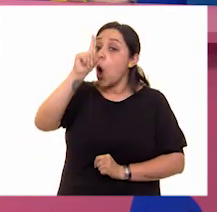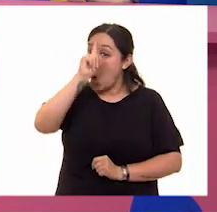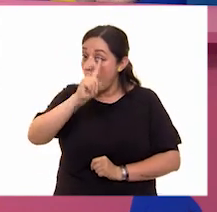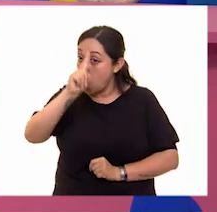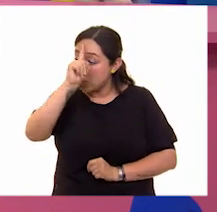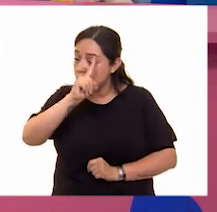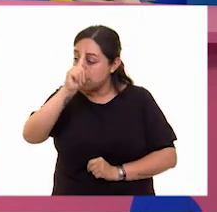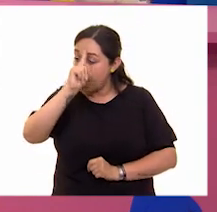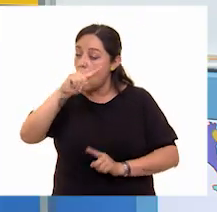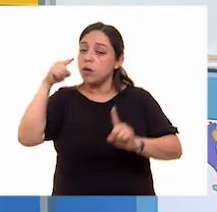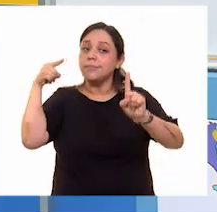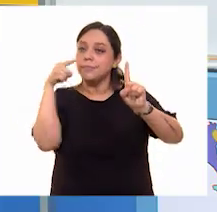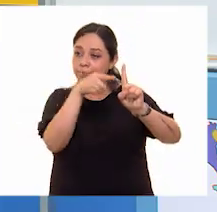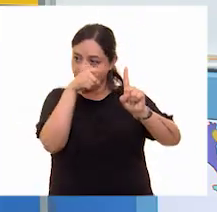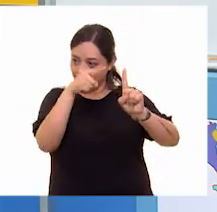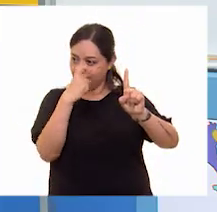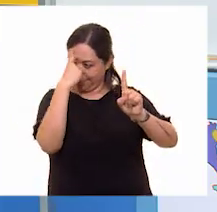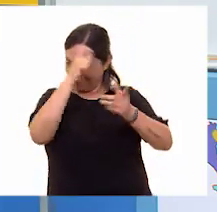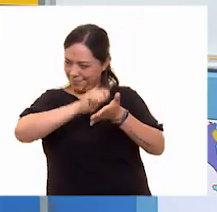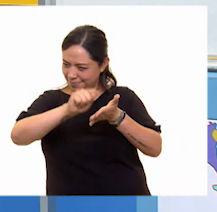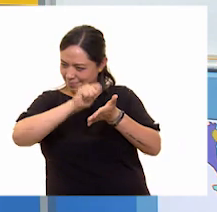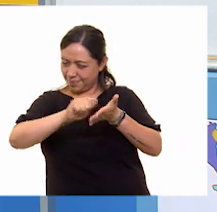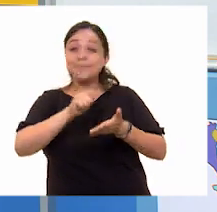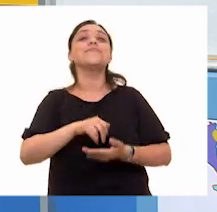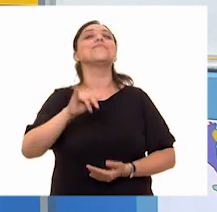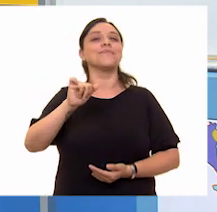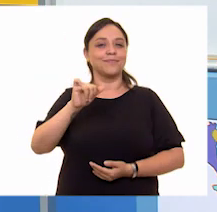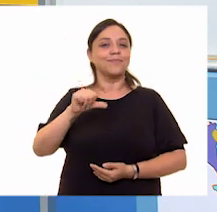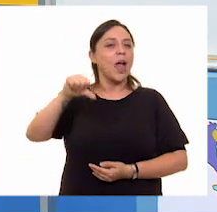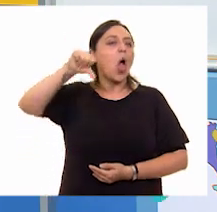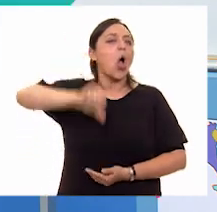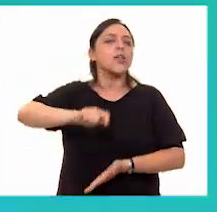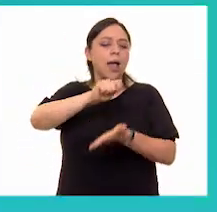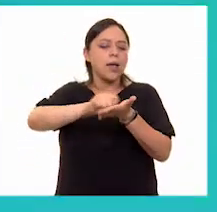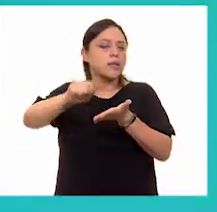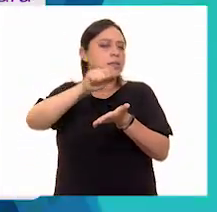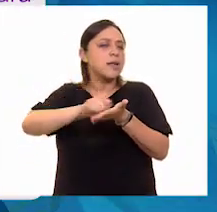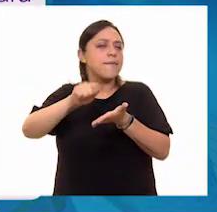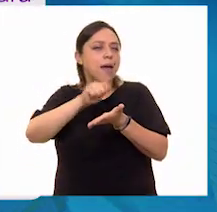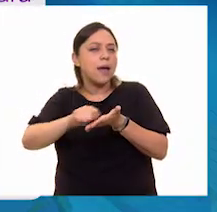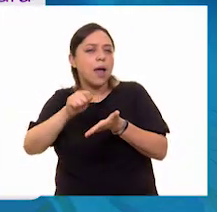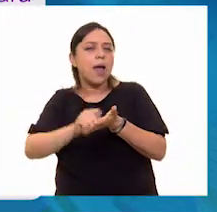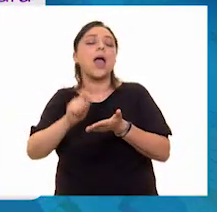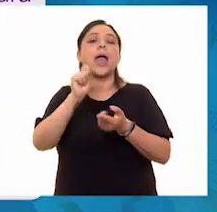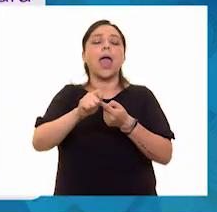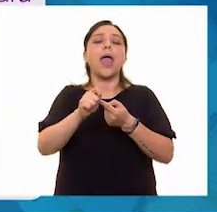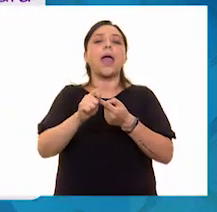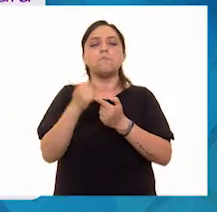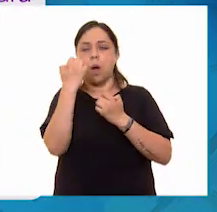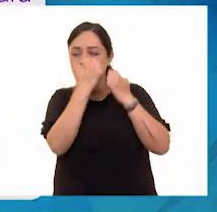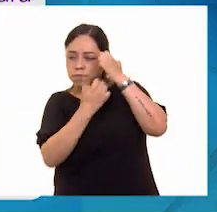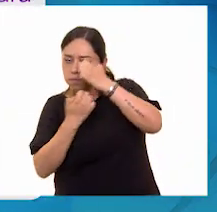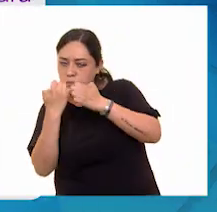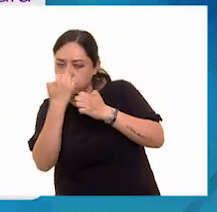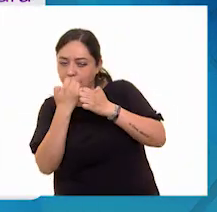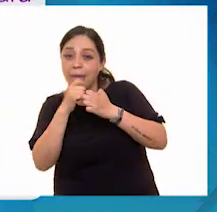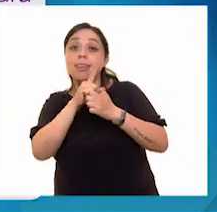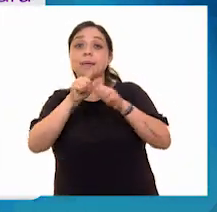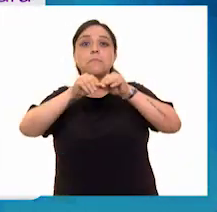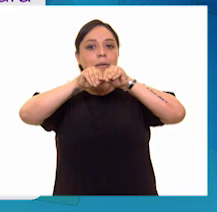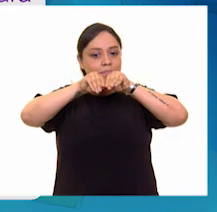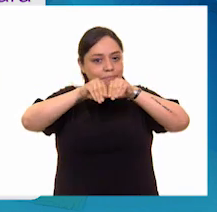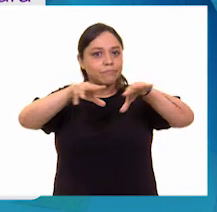escritor. Efectivamente, el día de hoy escribiremos, revisaremos y publicaremos un comentario